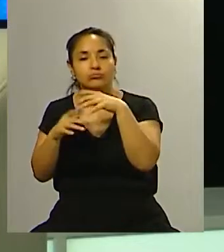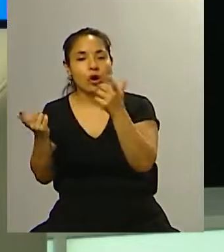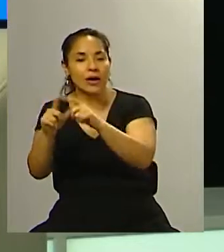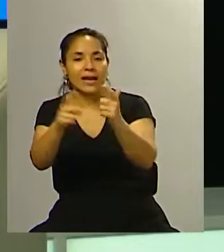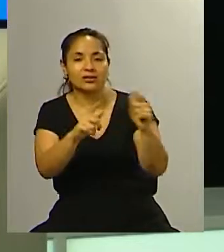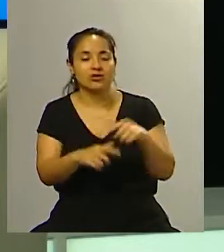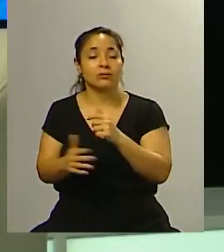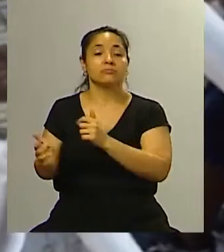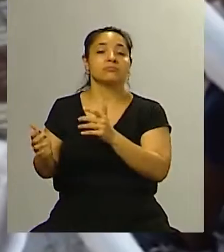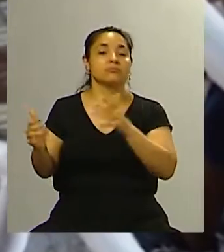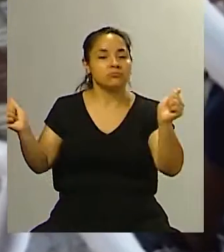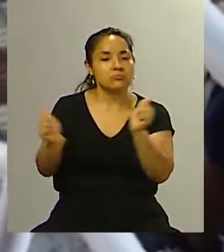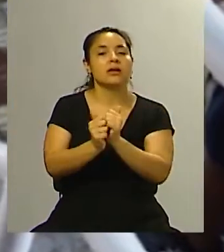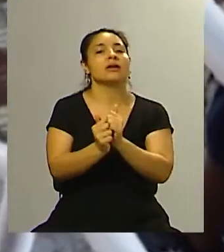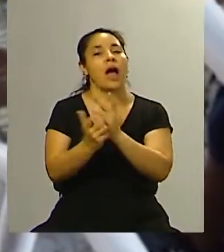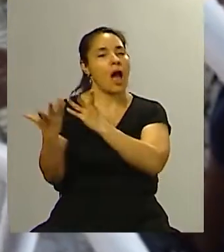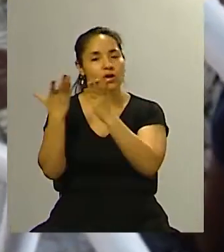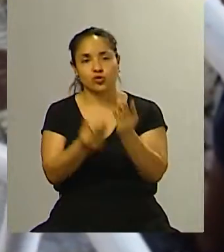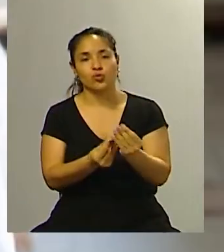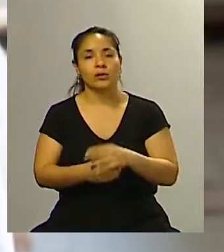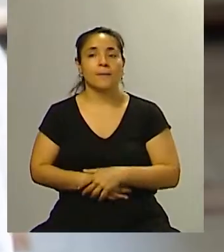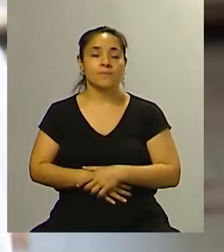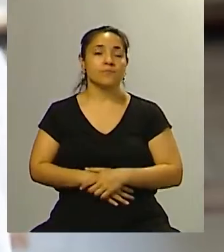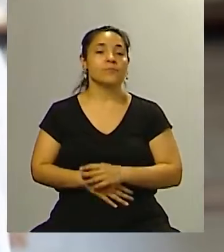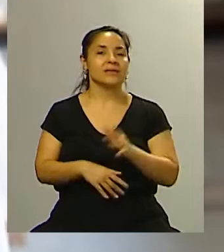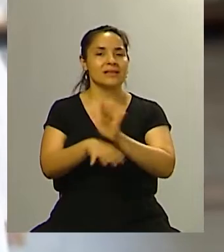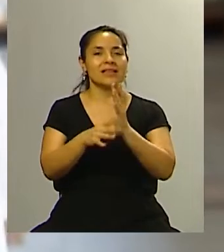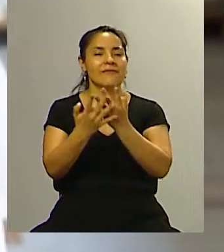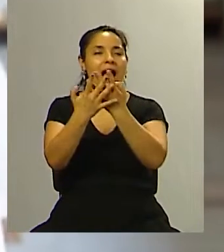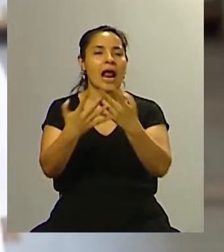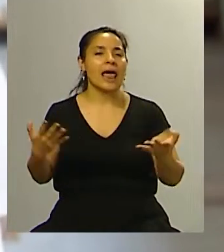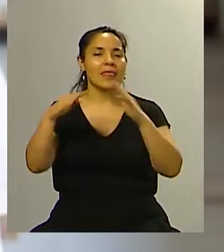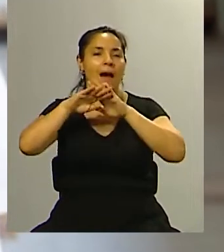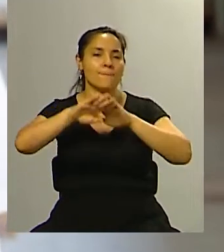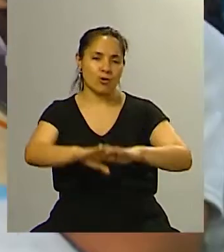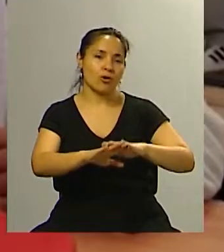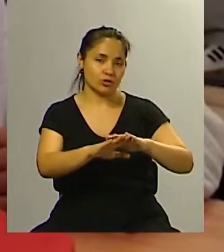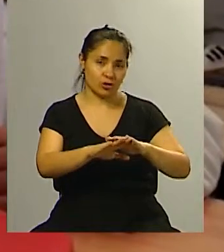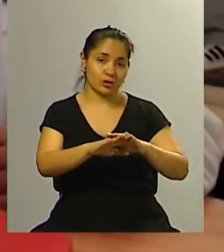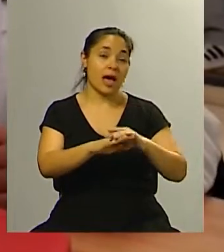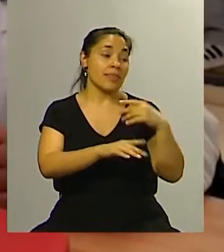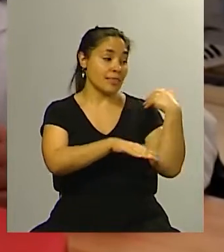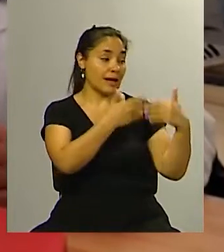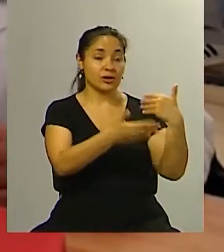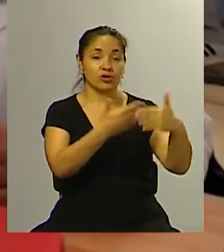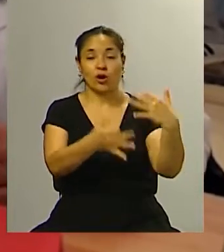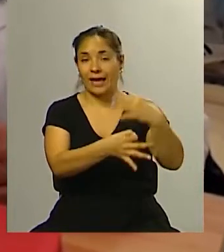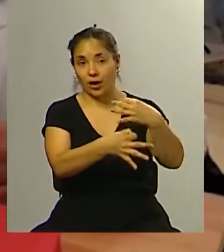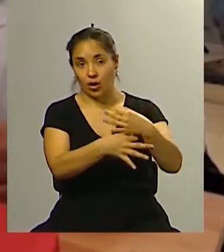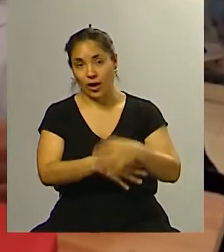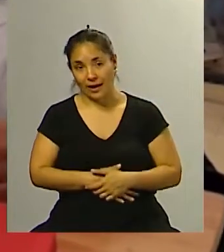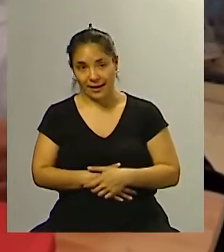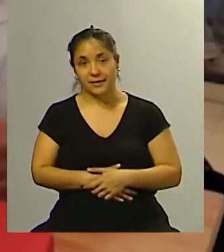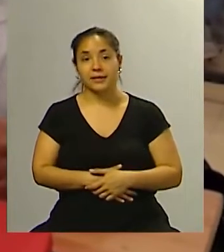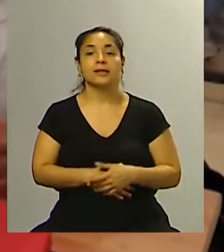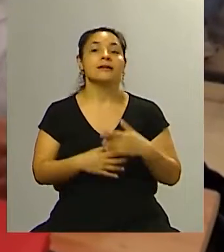a colaborar. Se hizo, nosotros le denominamos una red de apoyo a las trayectorias escolares, ¿no? Sí. Con el objetivo de esto, ¿no?, de sostener